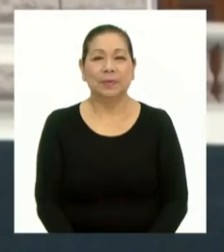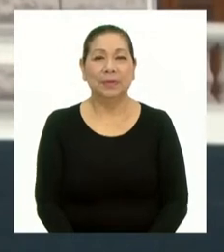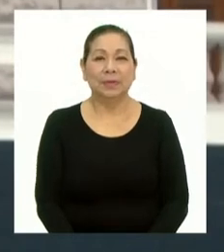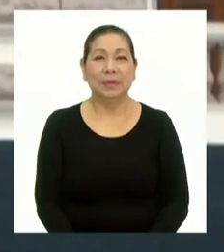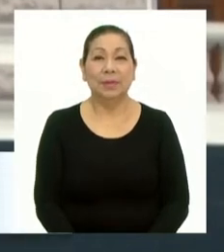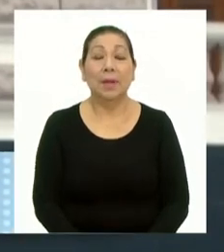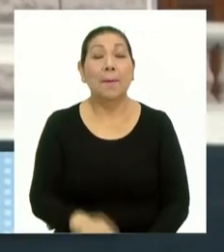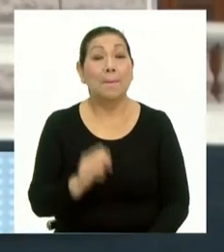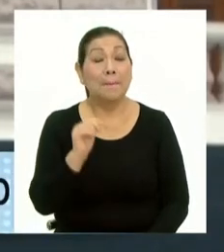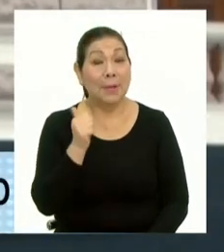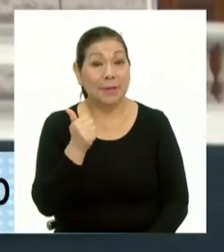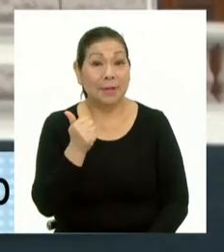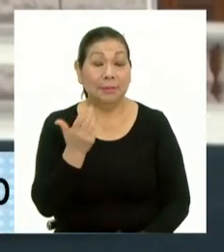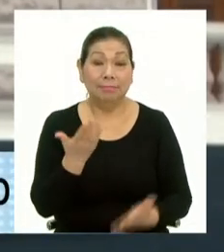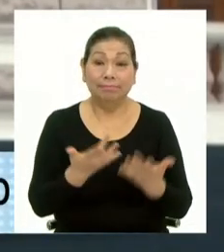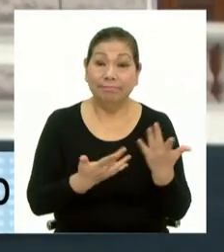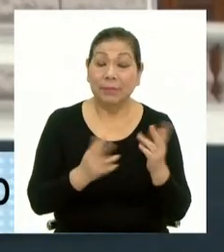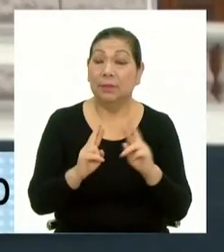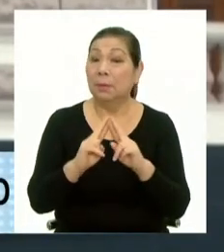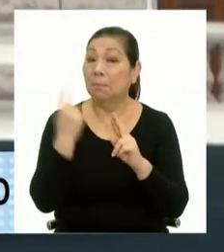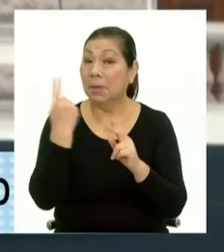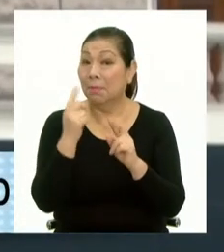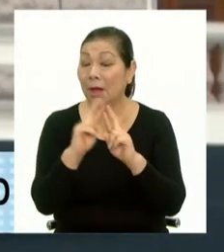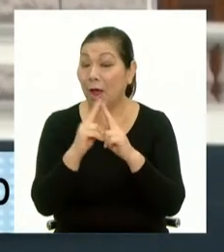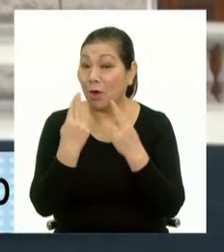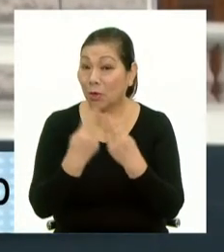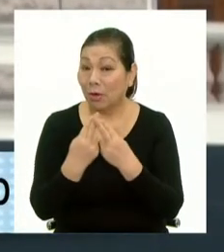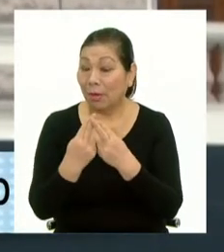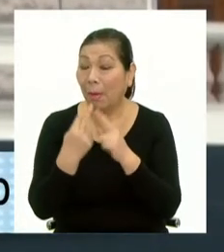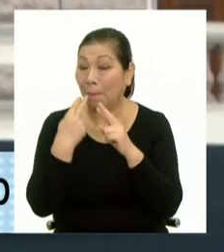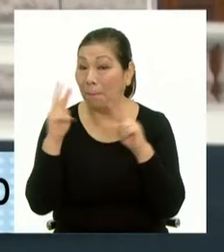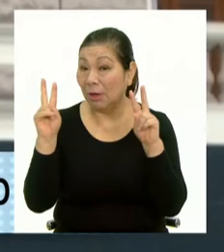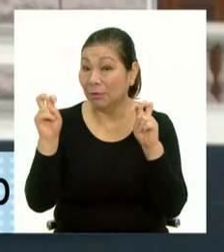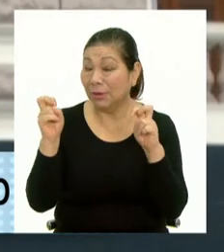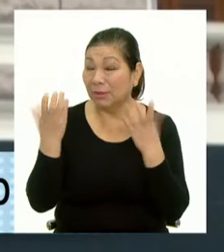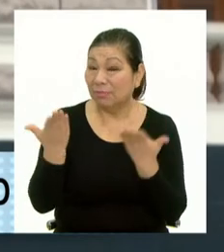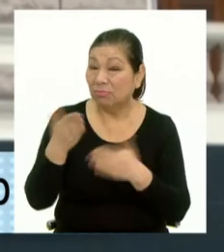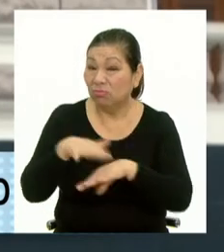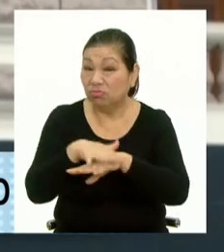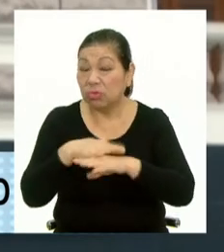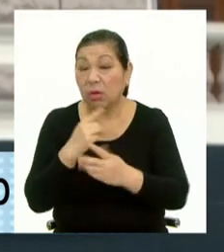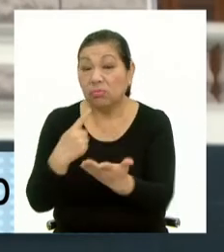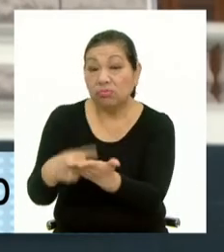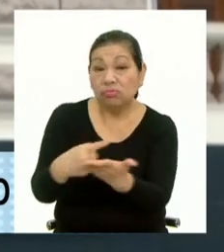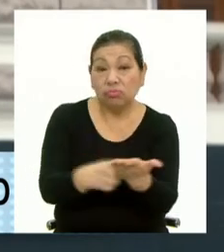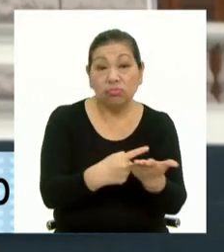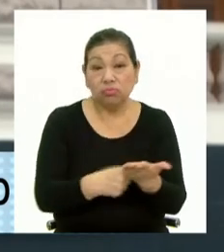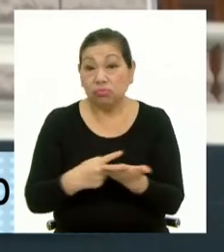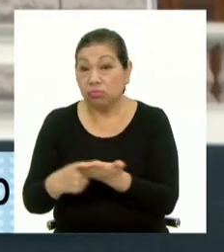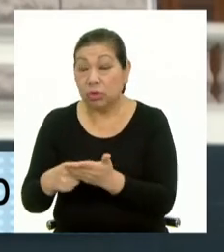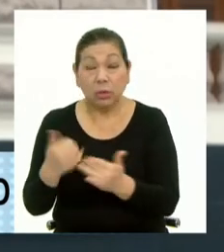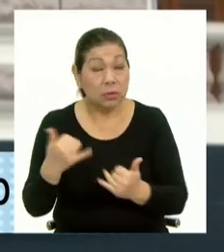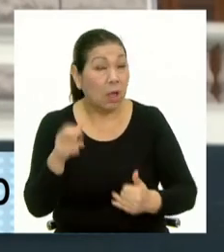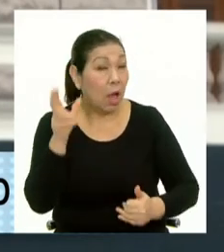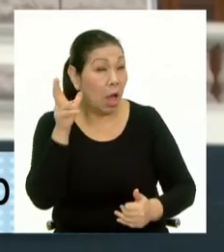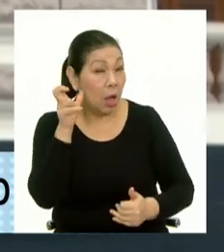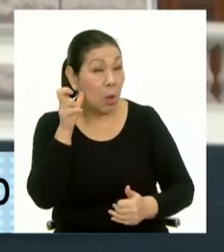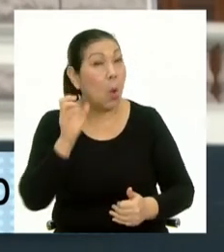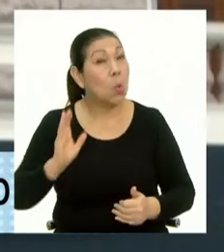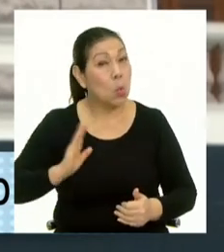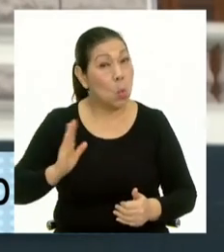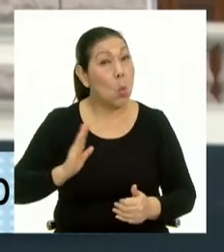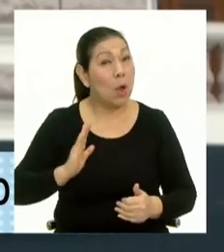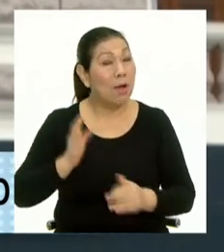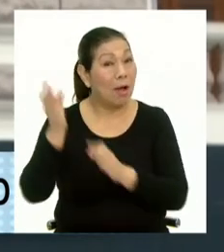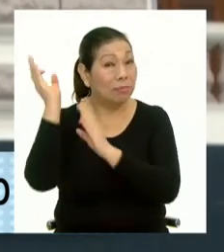El día de mañana en la noche vamos a tener la primera reunión para tocar este tema. Lo que hasta ahora estamos conversando es que lo vamos a escuchar el día jueves,